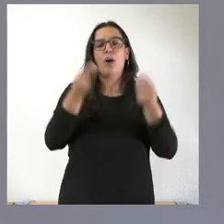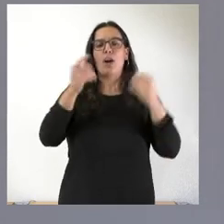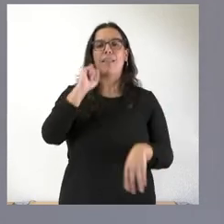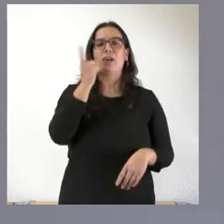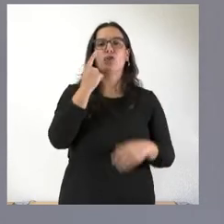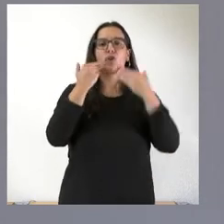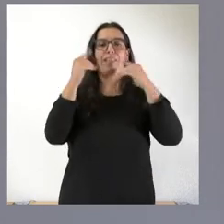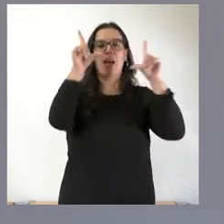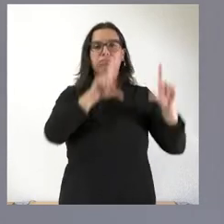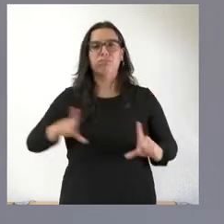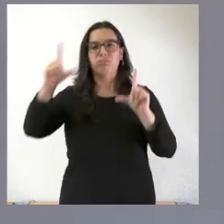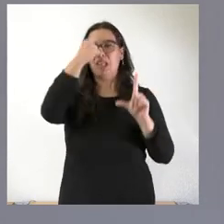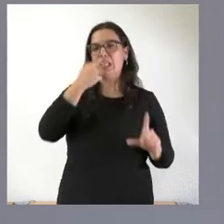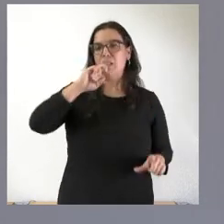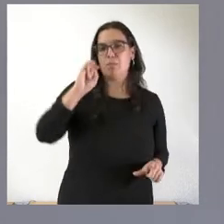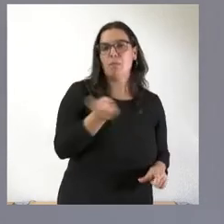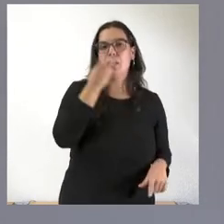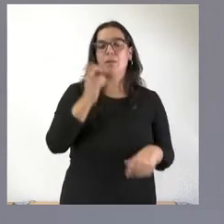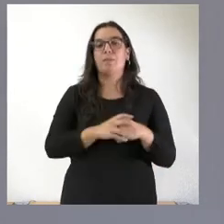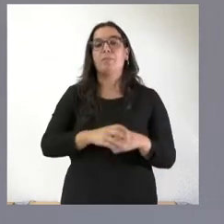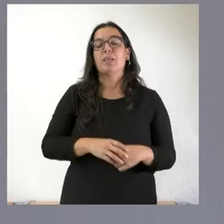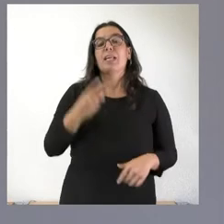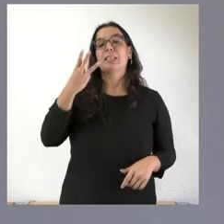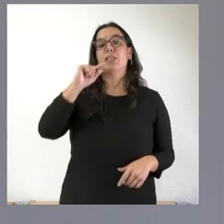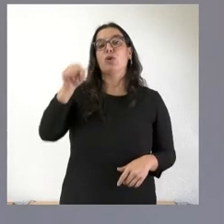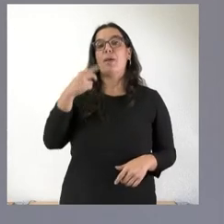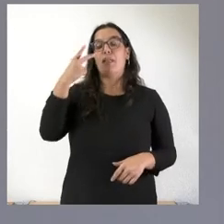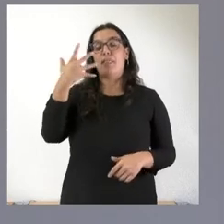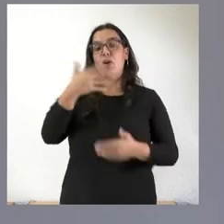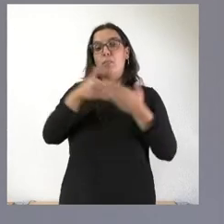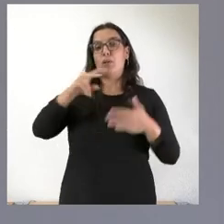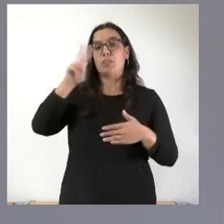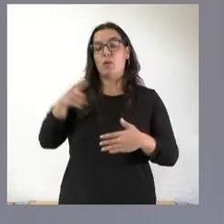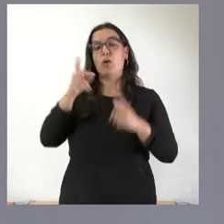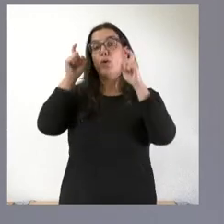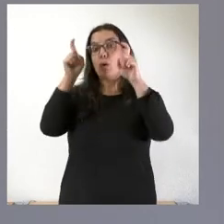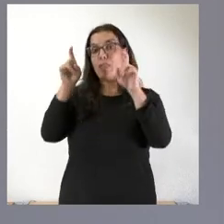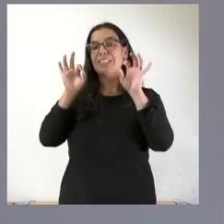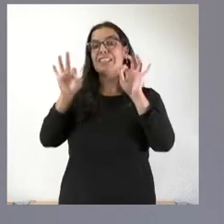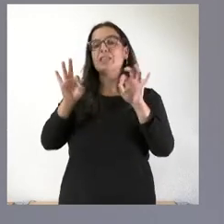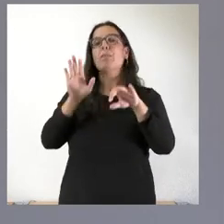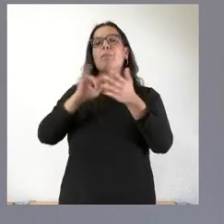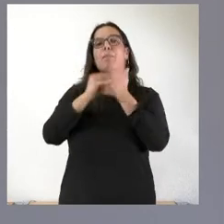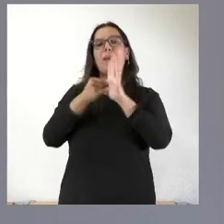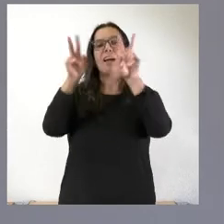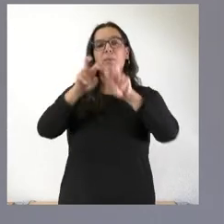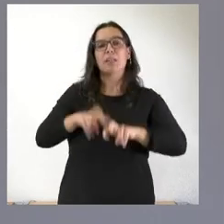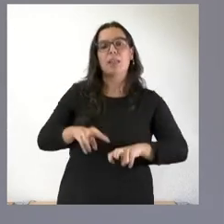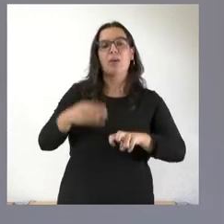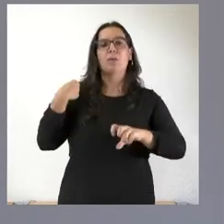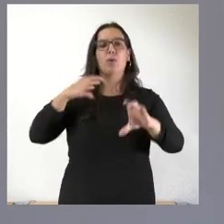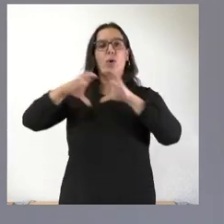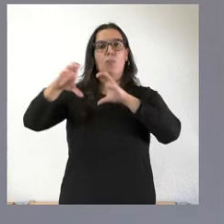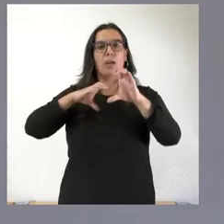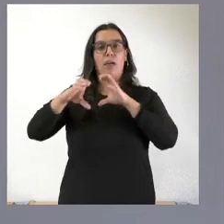educación estamos hablando de 3,5 millones de euros para el plan complementario de investigación en comunicaciones cuánticas, que se realizará